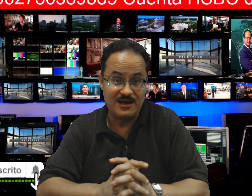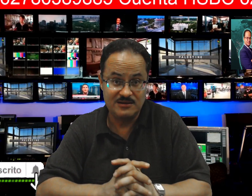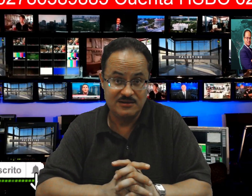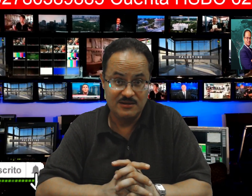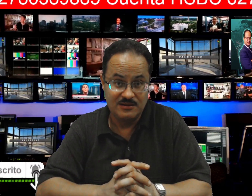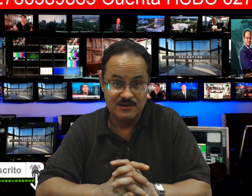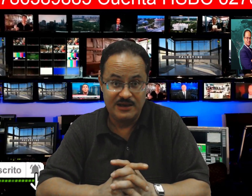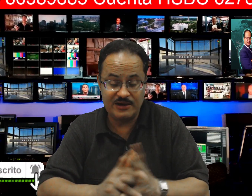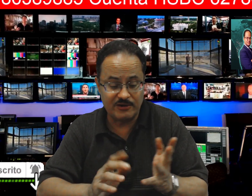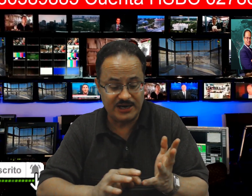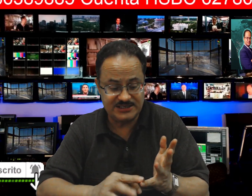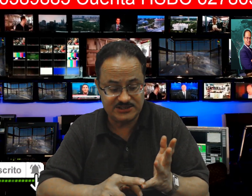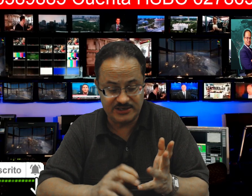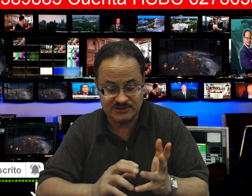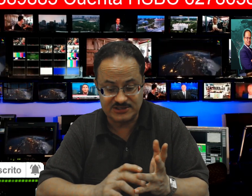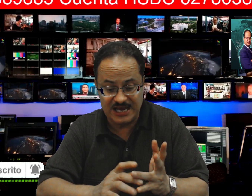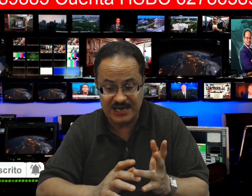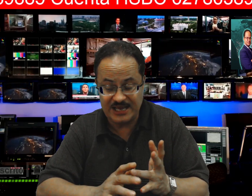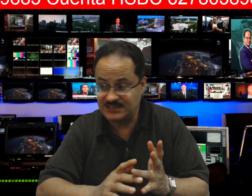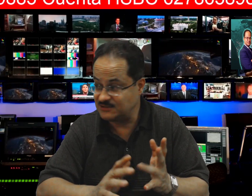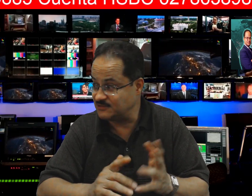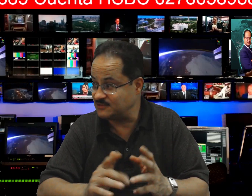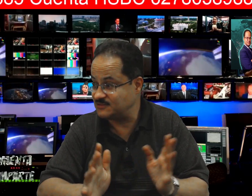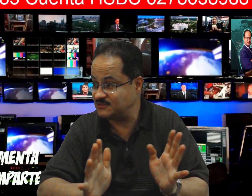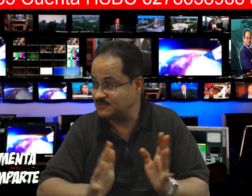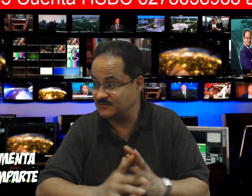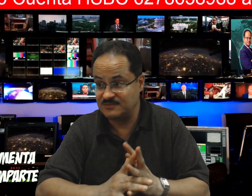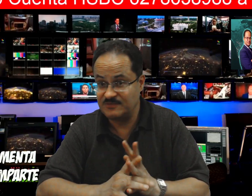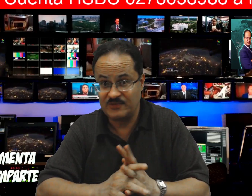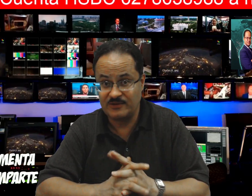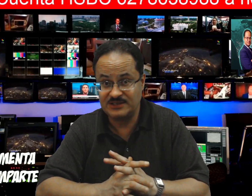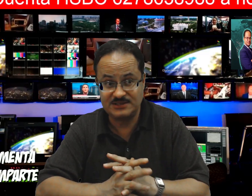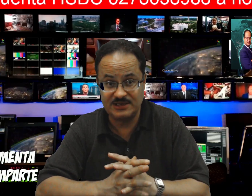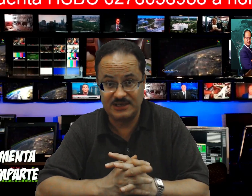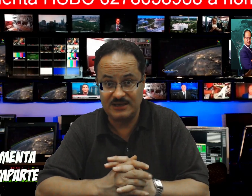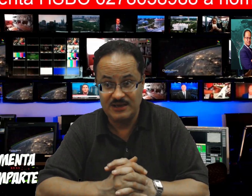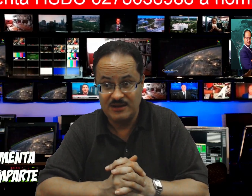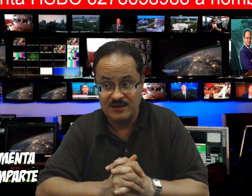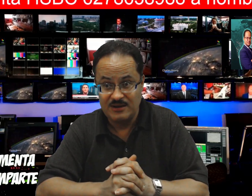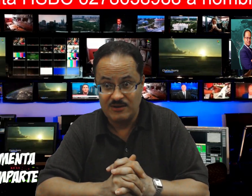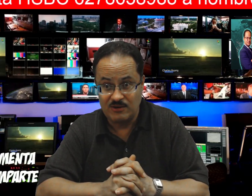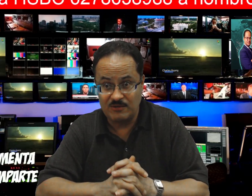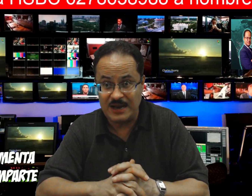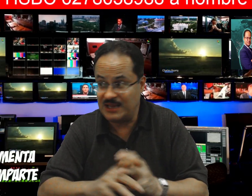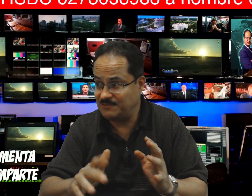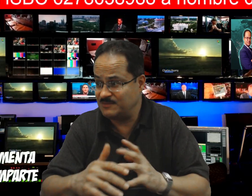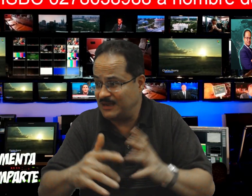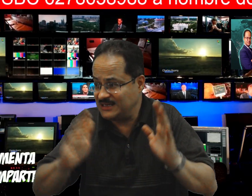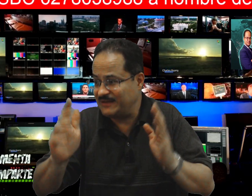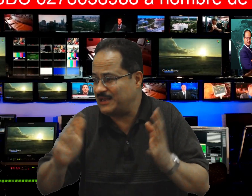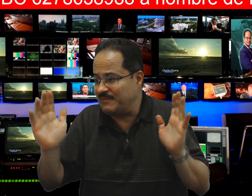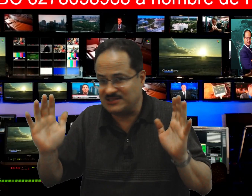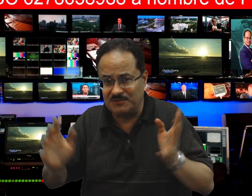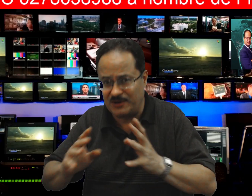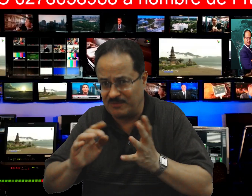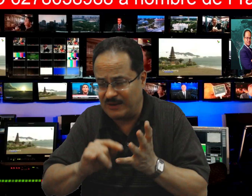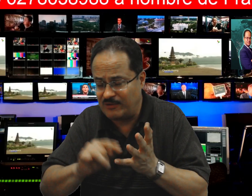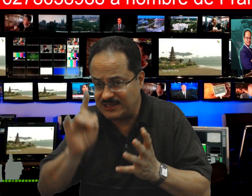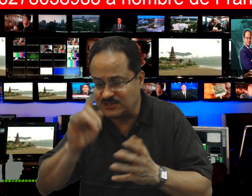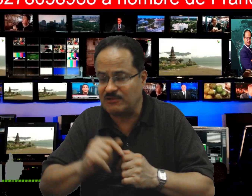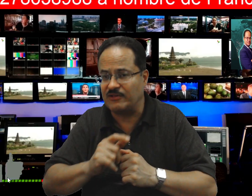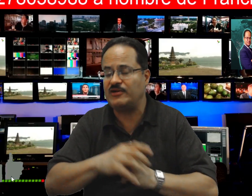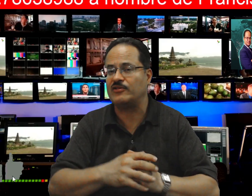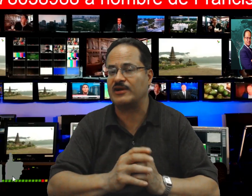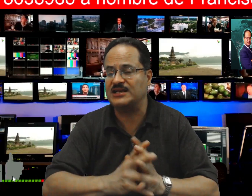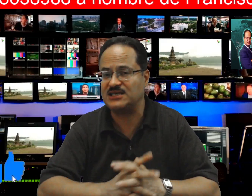confía en que organizaciones sociales o o este o vaya vay a saber qué más No pero me llamó la